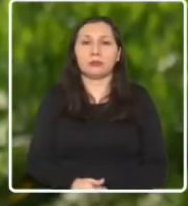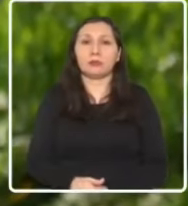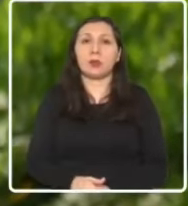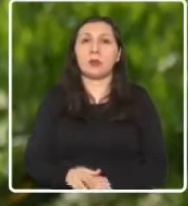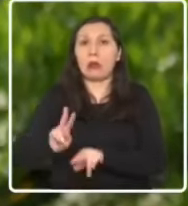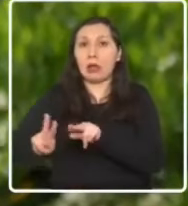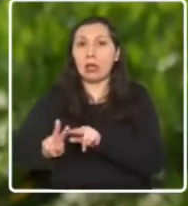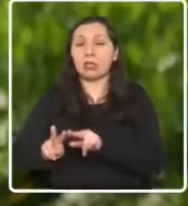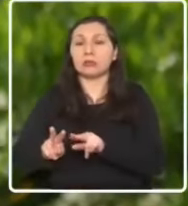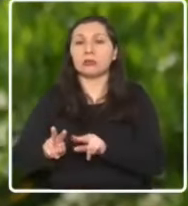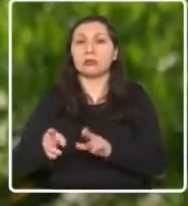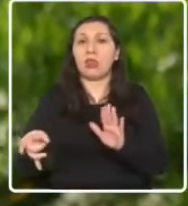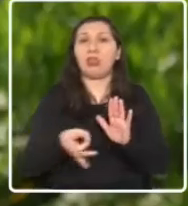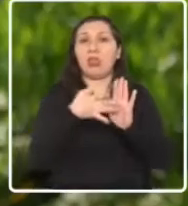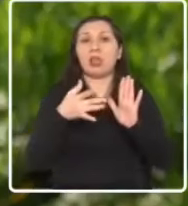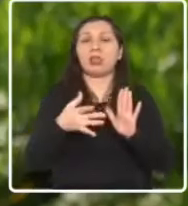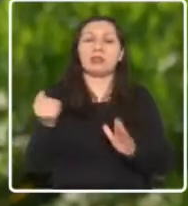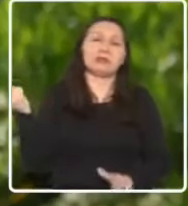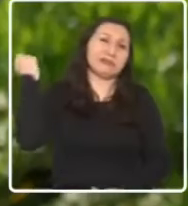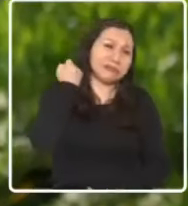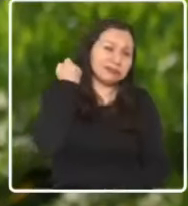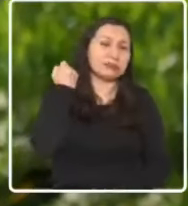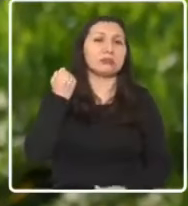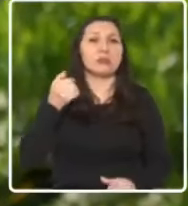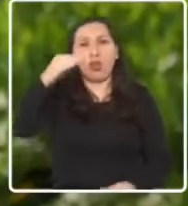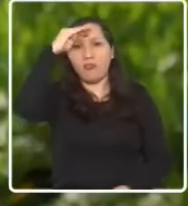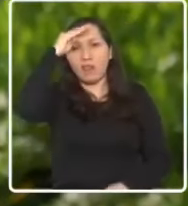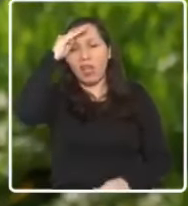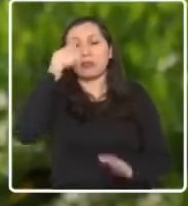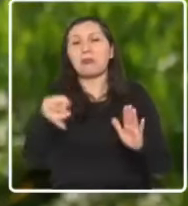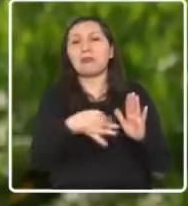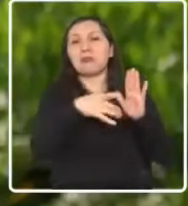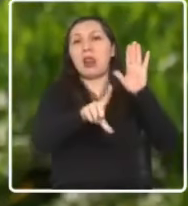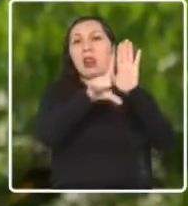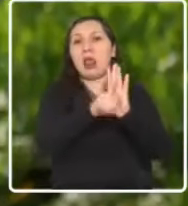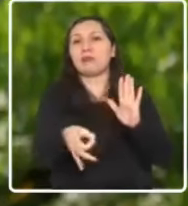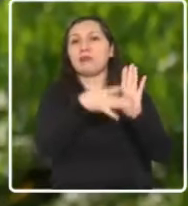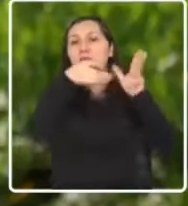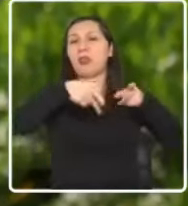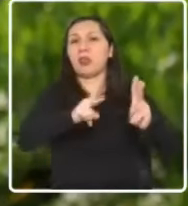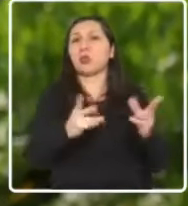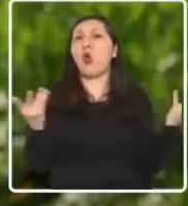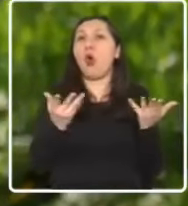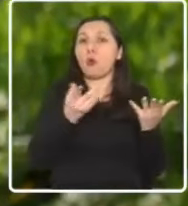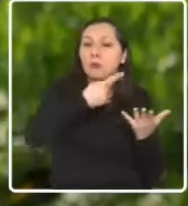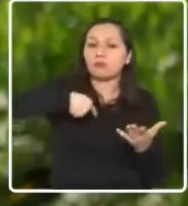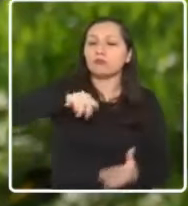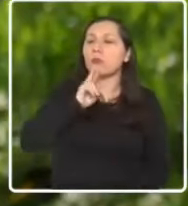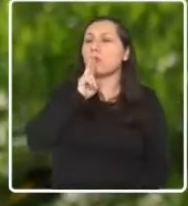cometa delitos, traicione confianzas, vulnere la ley o el derecho. La pregunta es cómo